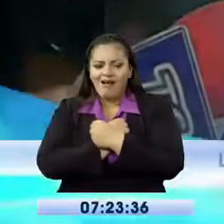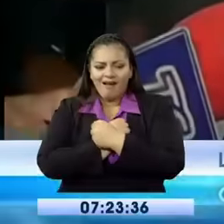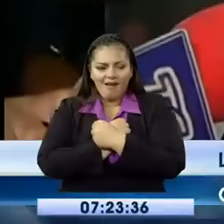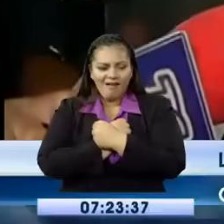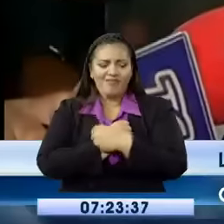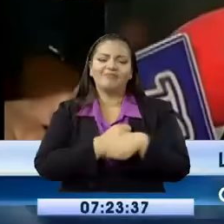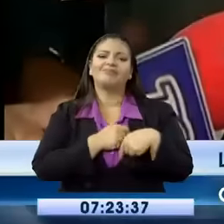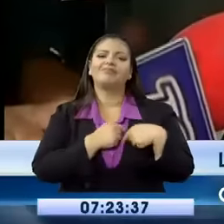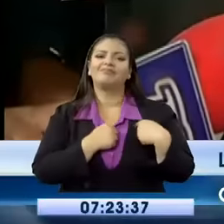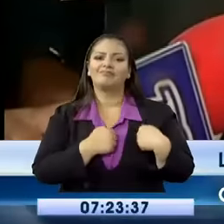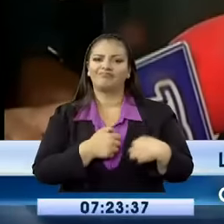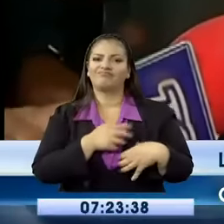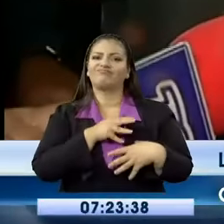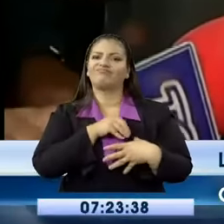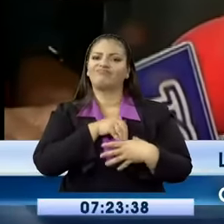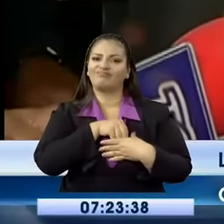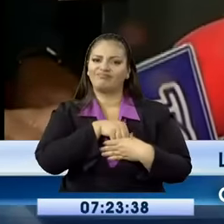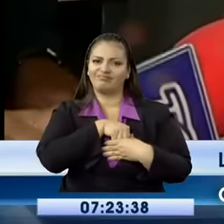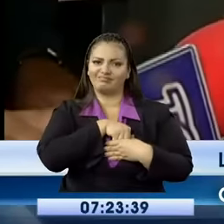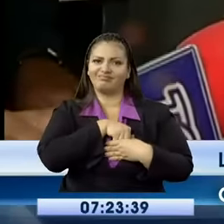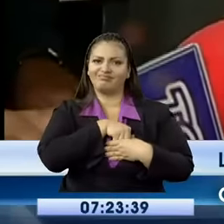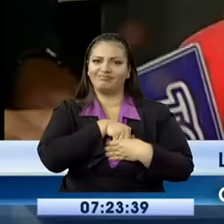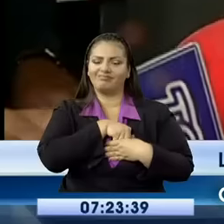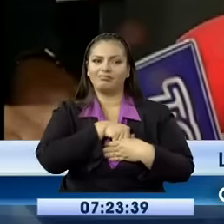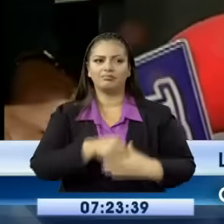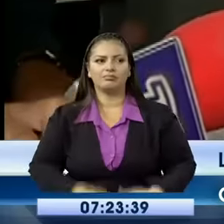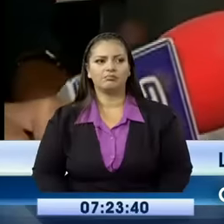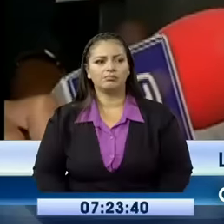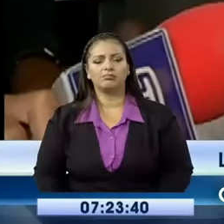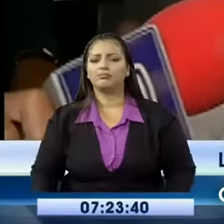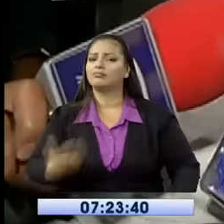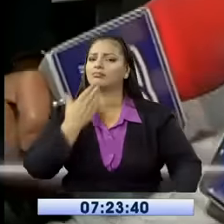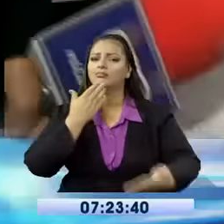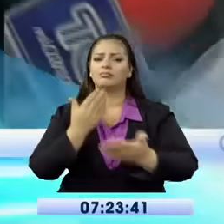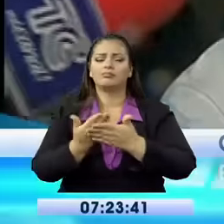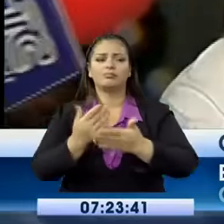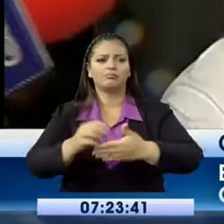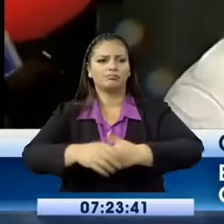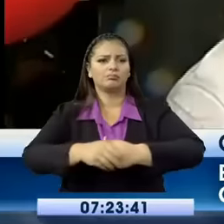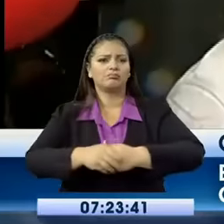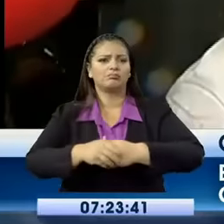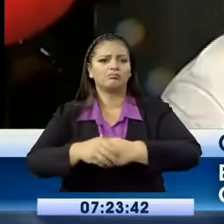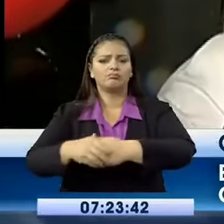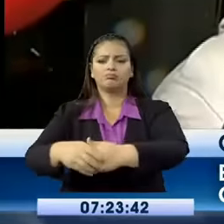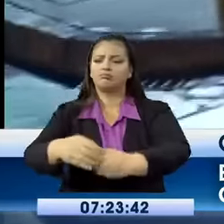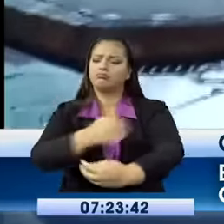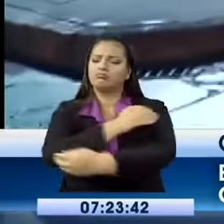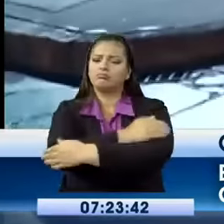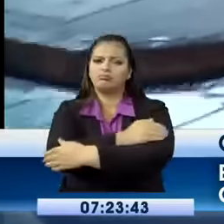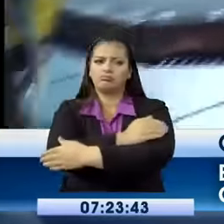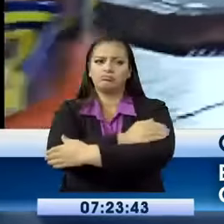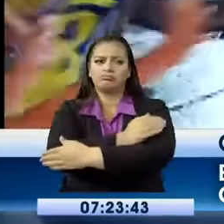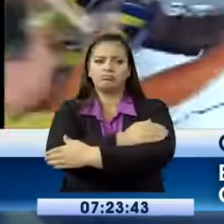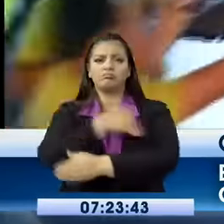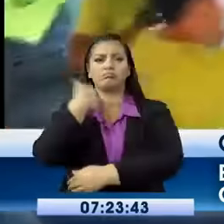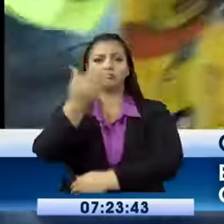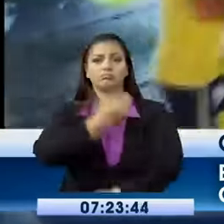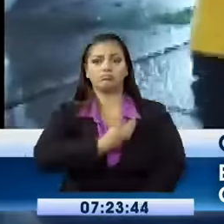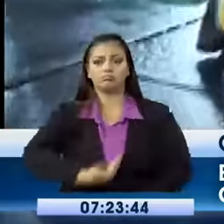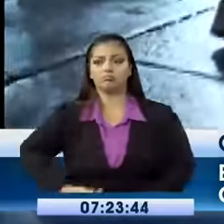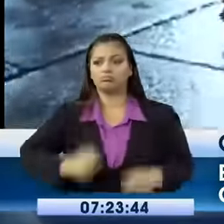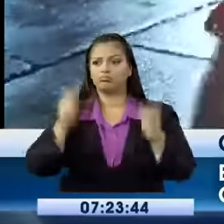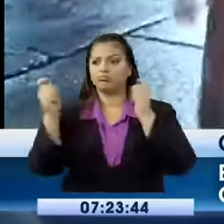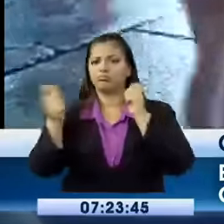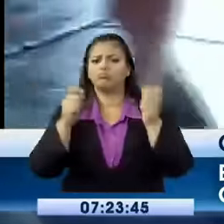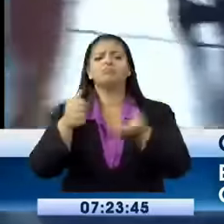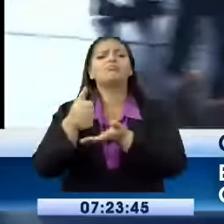un abrazo muy grande y decirles de que no les vamos a fallar no les hemos fallado y no les vamos aar la Caravana que aproximadamente